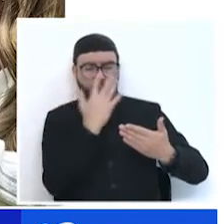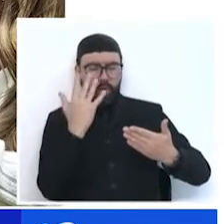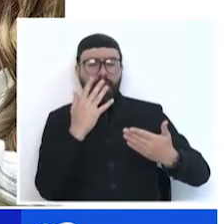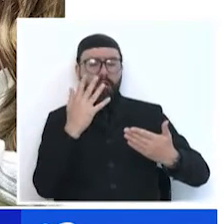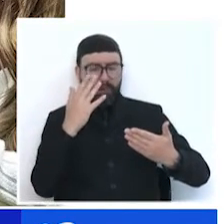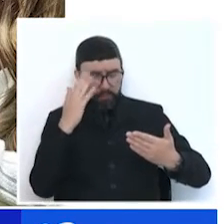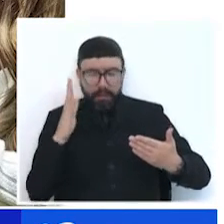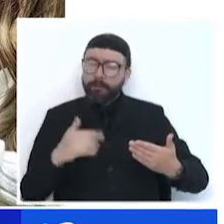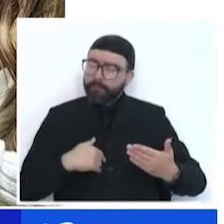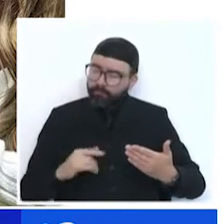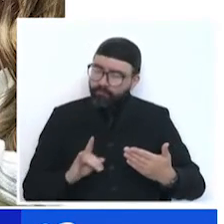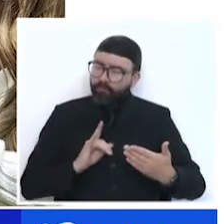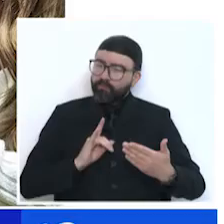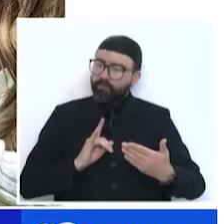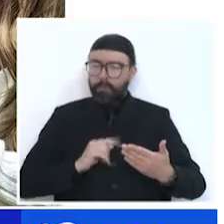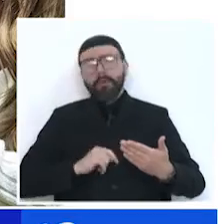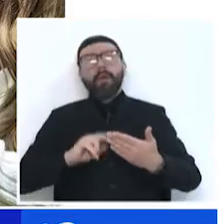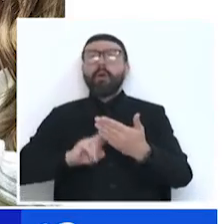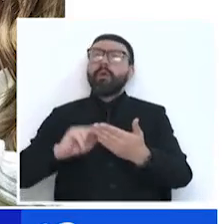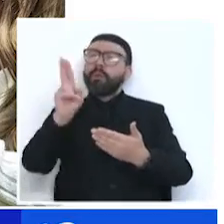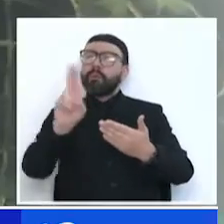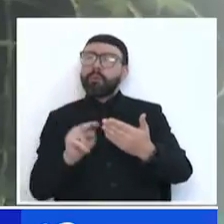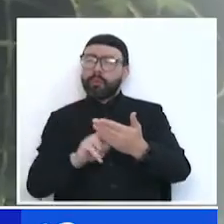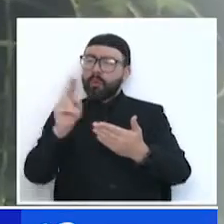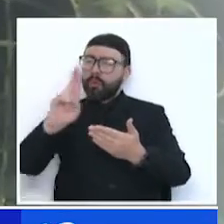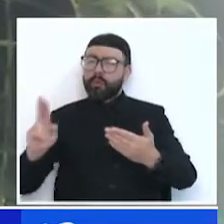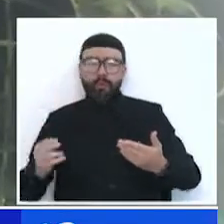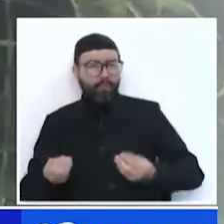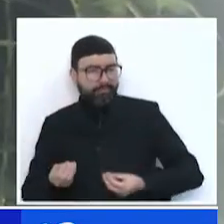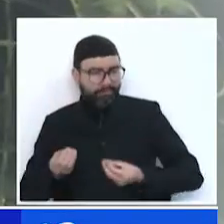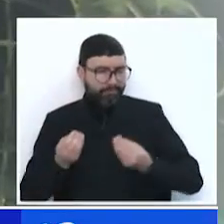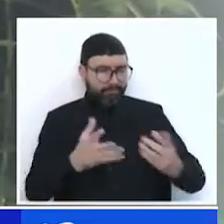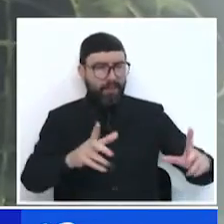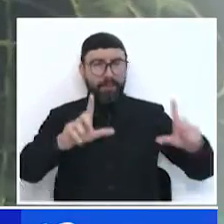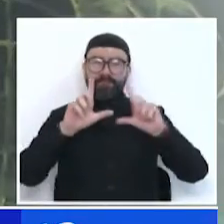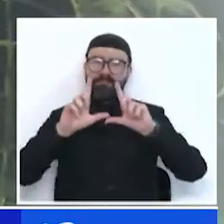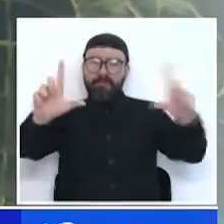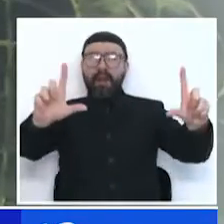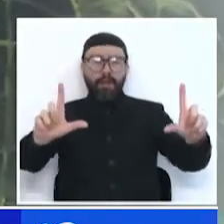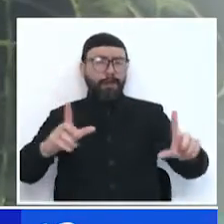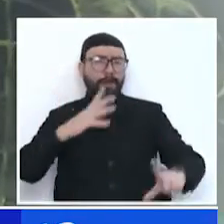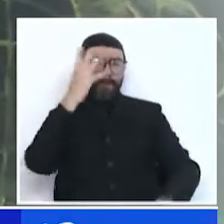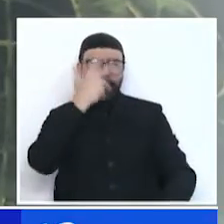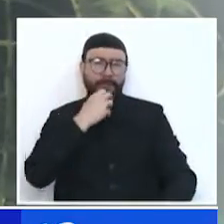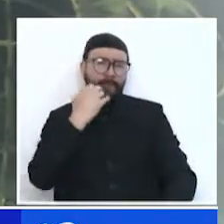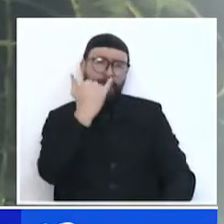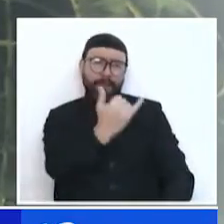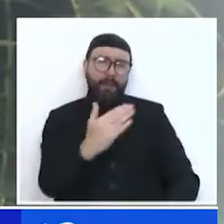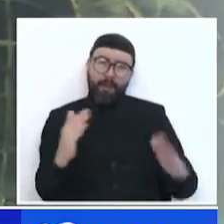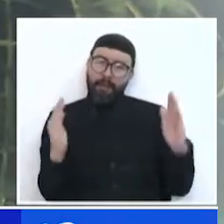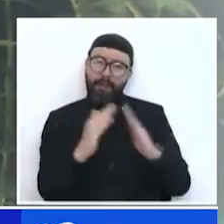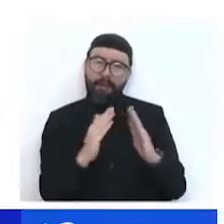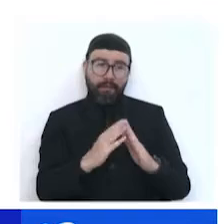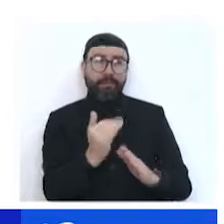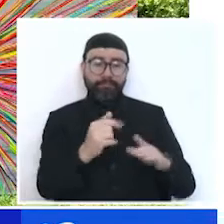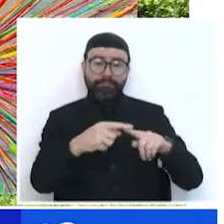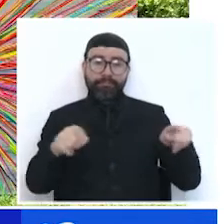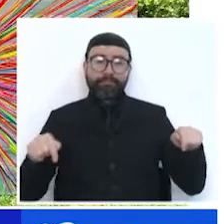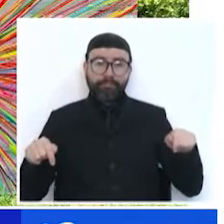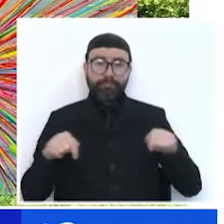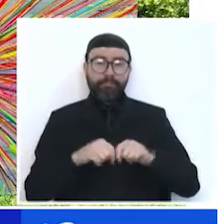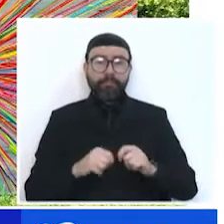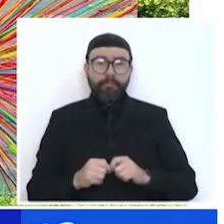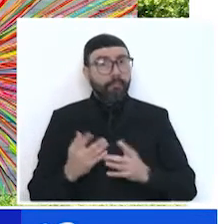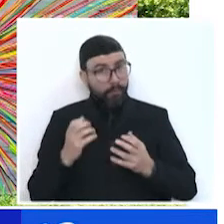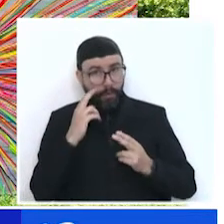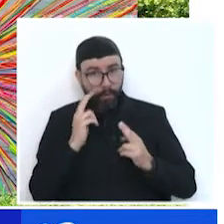yo me inspiro para generar esa obra de arte y se adecue a cada uno de los espacios de los dueños de las obras. Para conocer